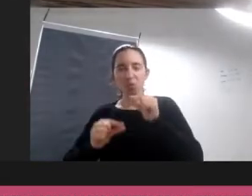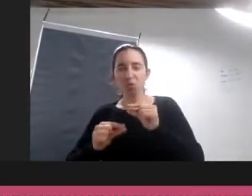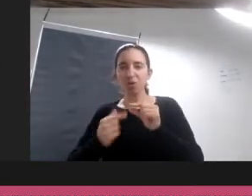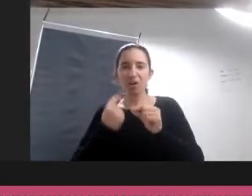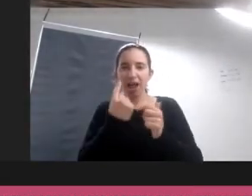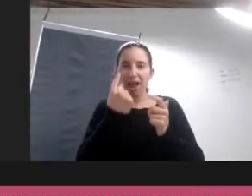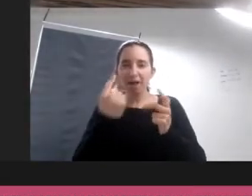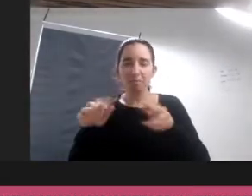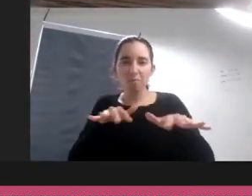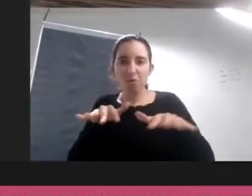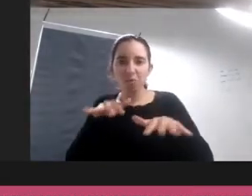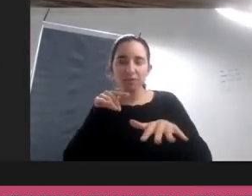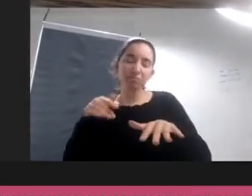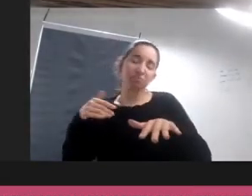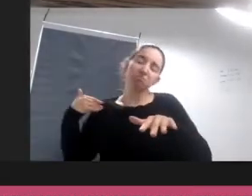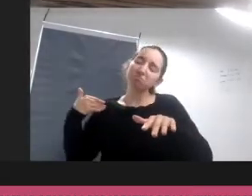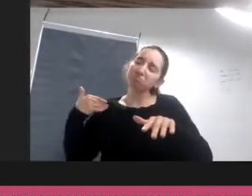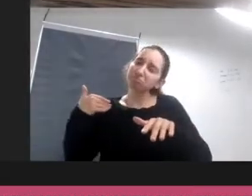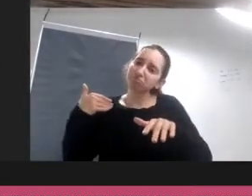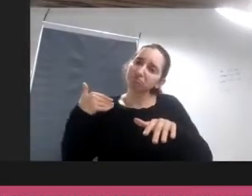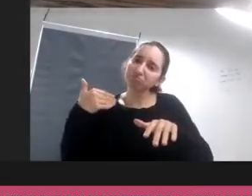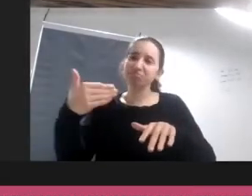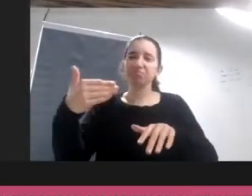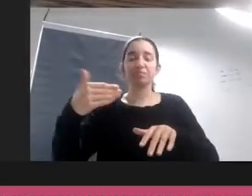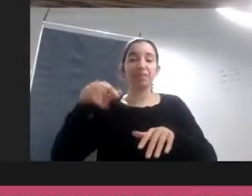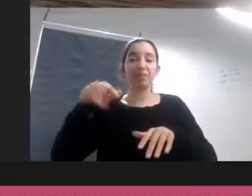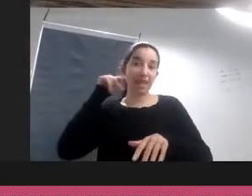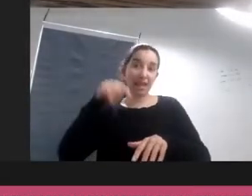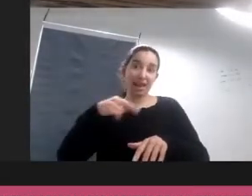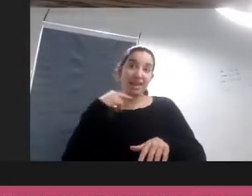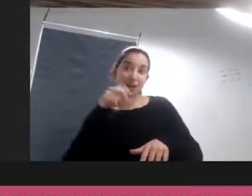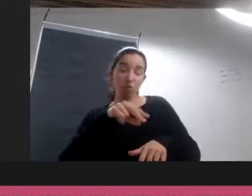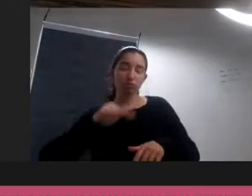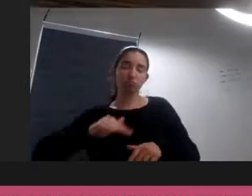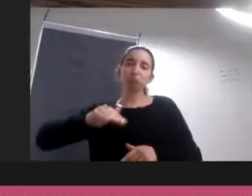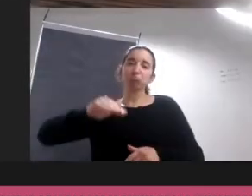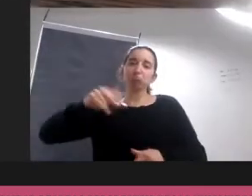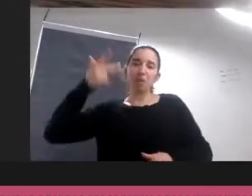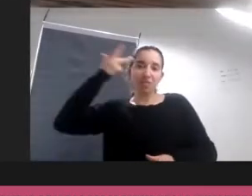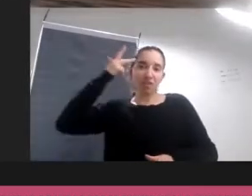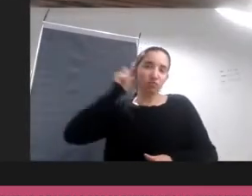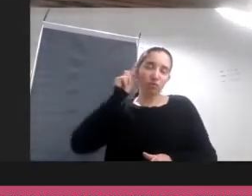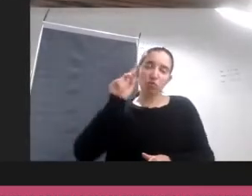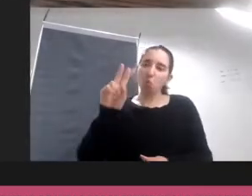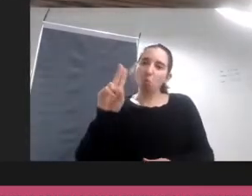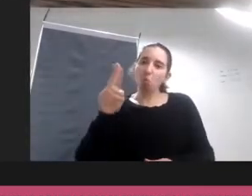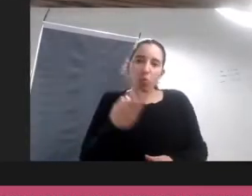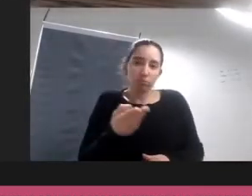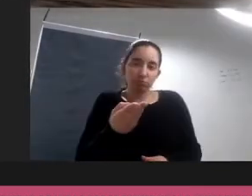gran alegría. A los 18 años, cuando falleció el chico, estuve con él y me